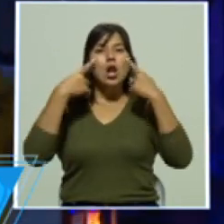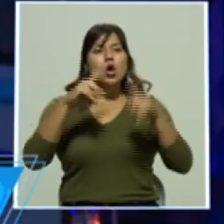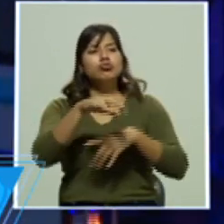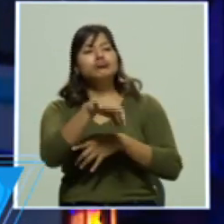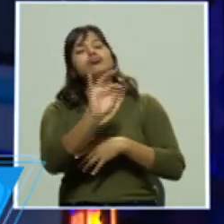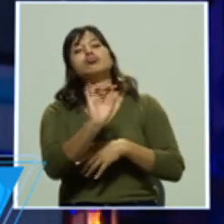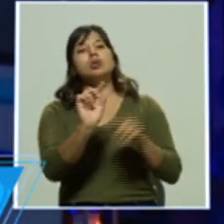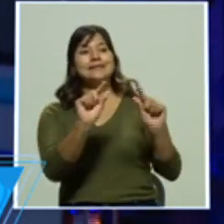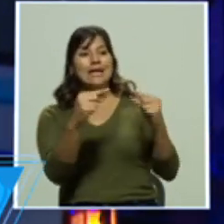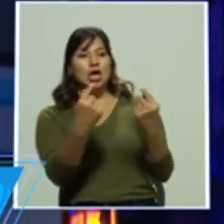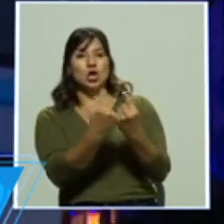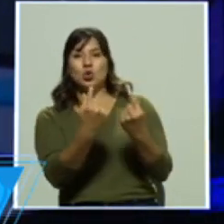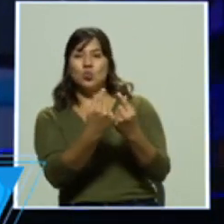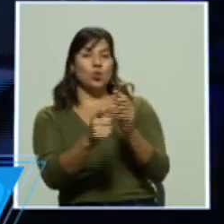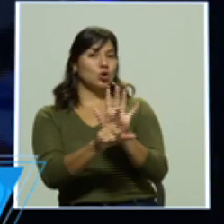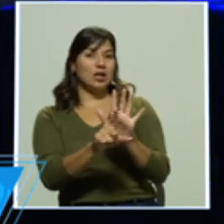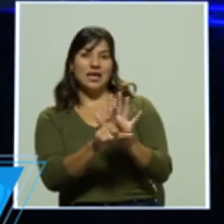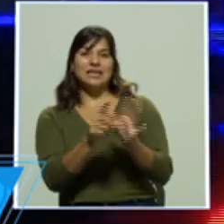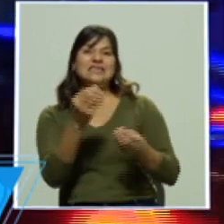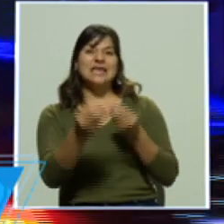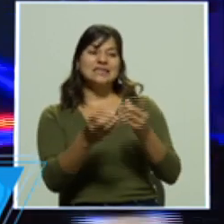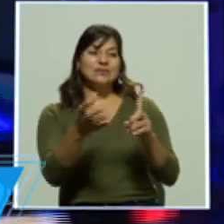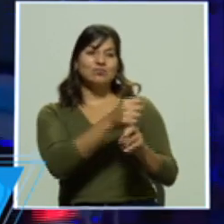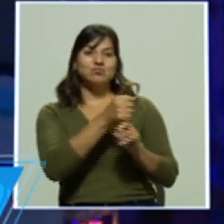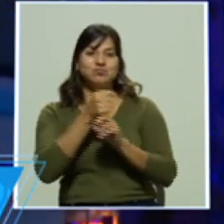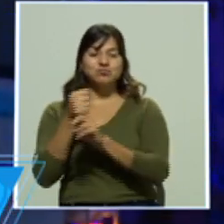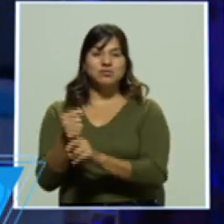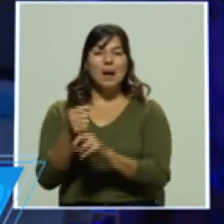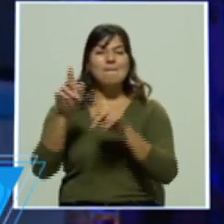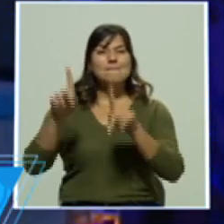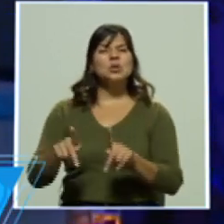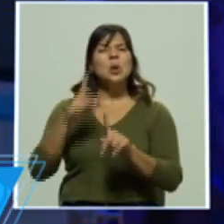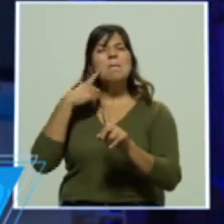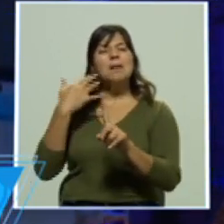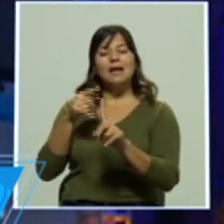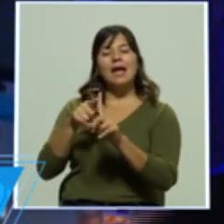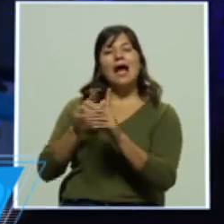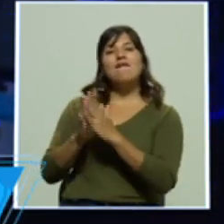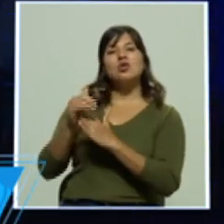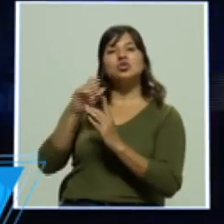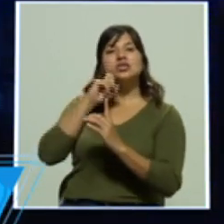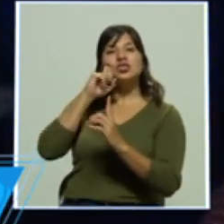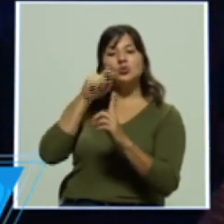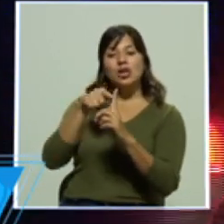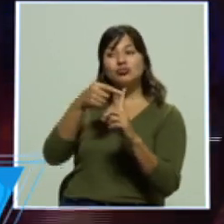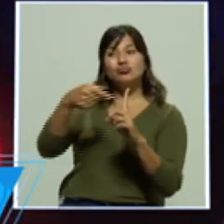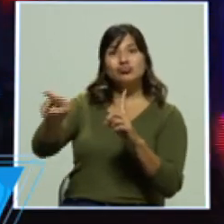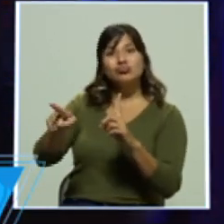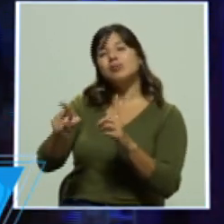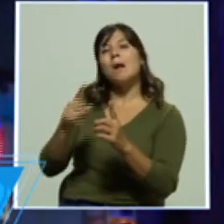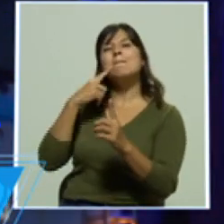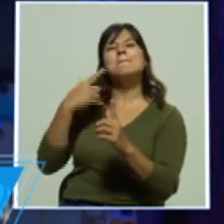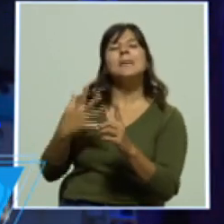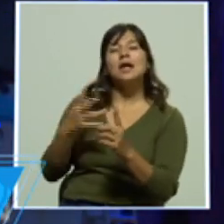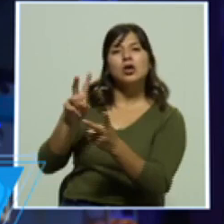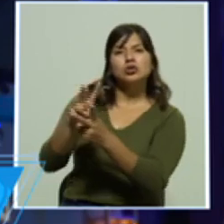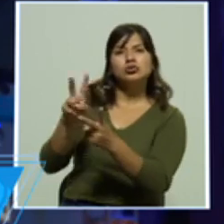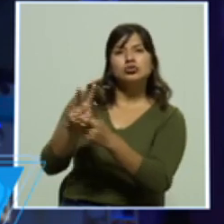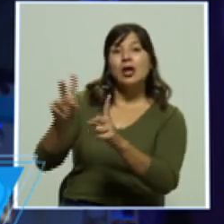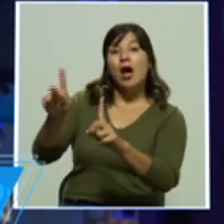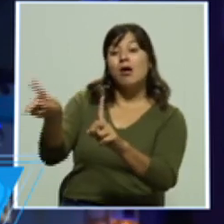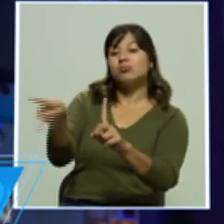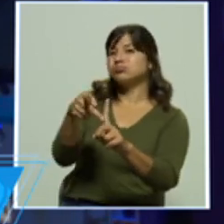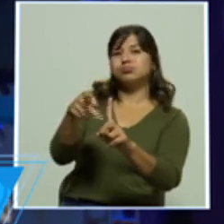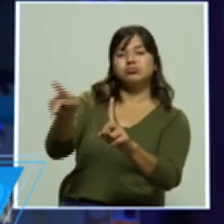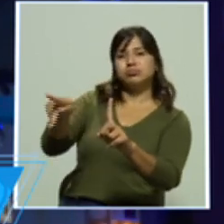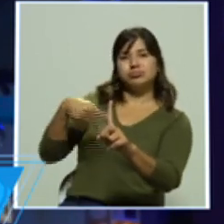esta estructura criminal dedicada al delito de trata de personas, en donde, como bien usted lo dice, ya tenemos 12 personas investigadas y